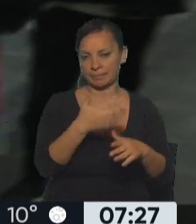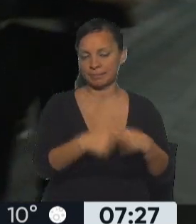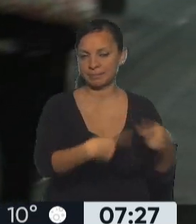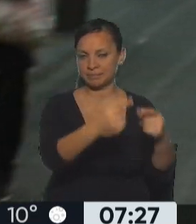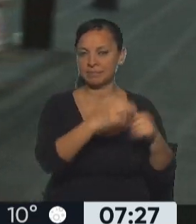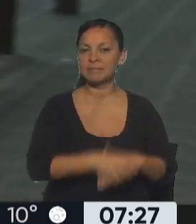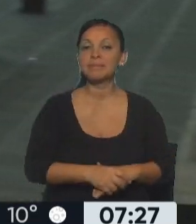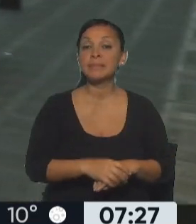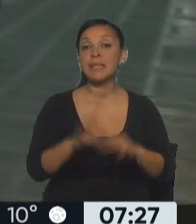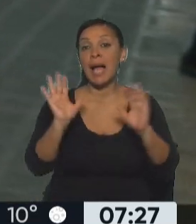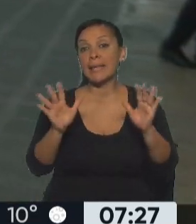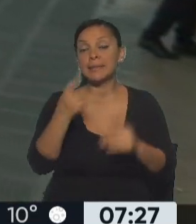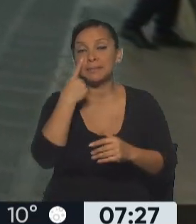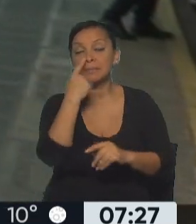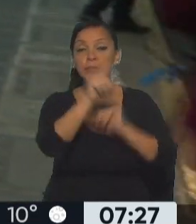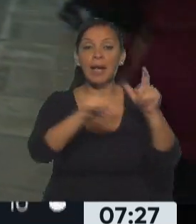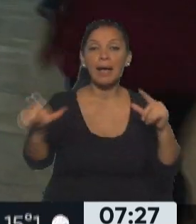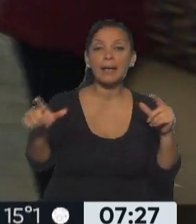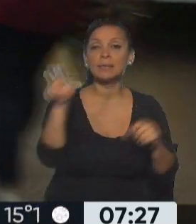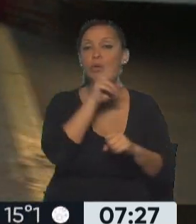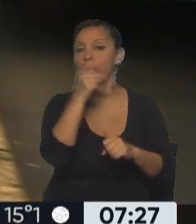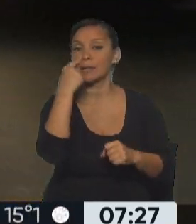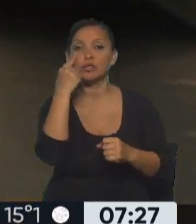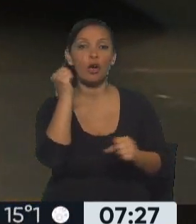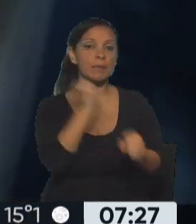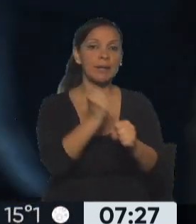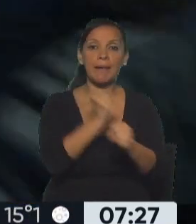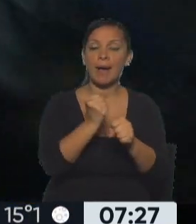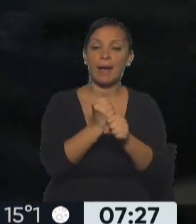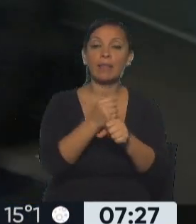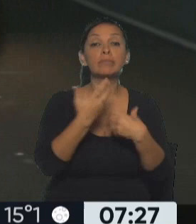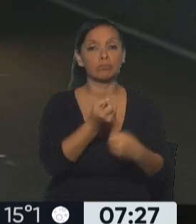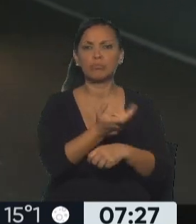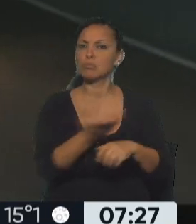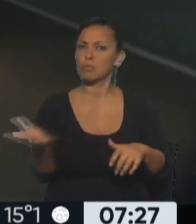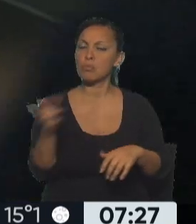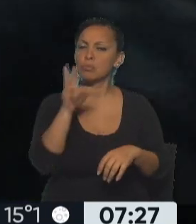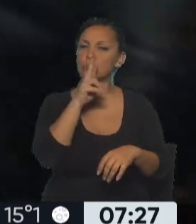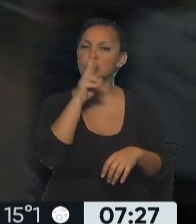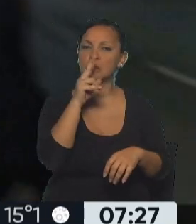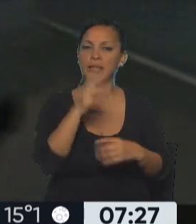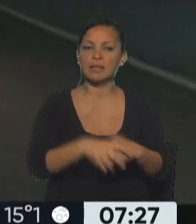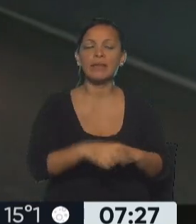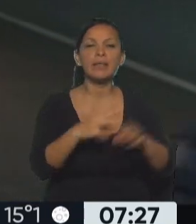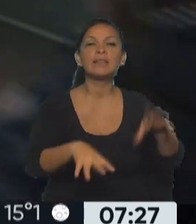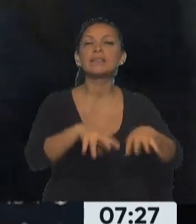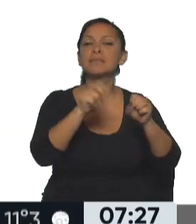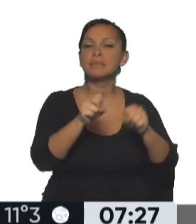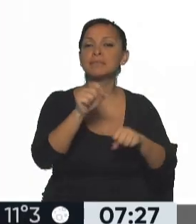trabajo. La imagen de la gente, los trabajadores, las trabajadoras, muchas mujeres también bien temprano aquí en Plaza Miserere.